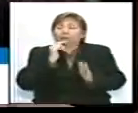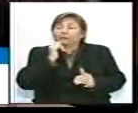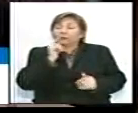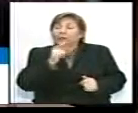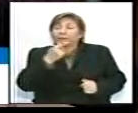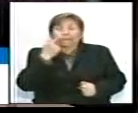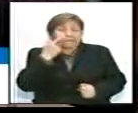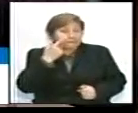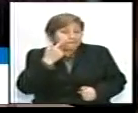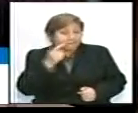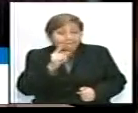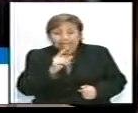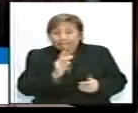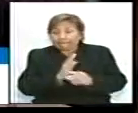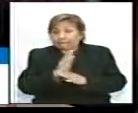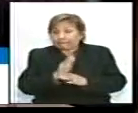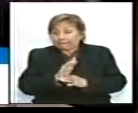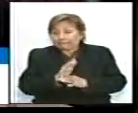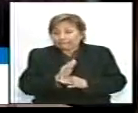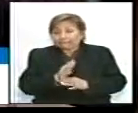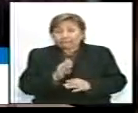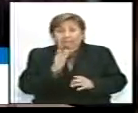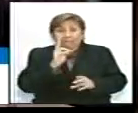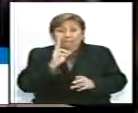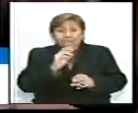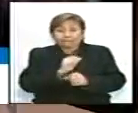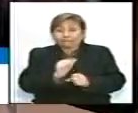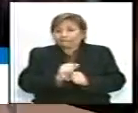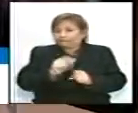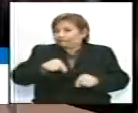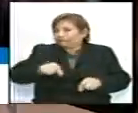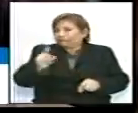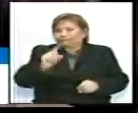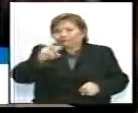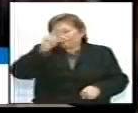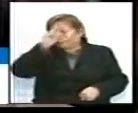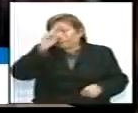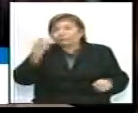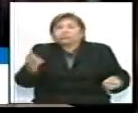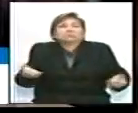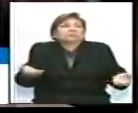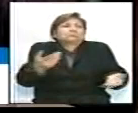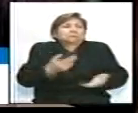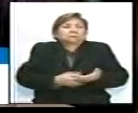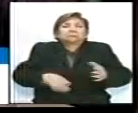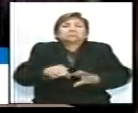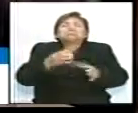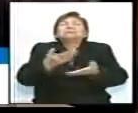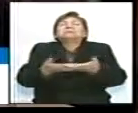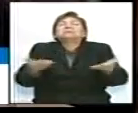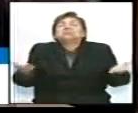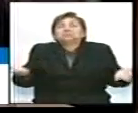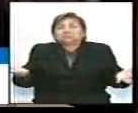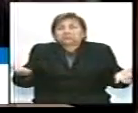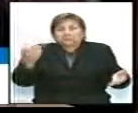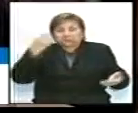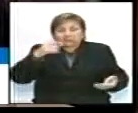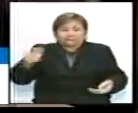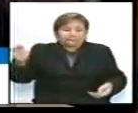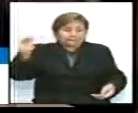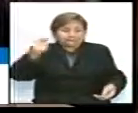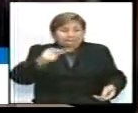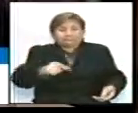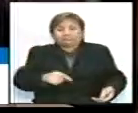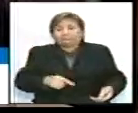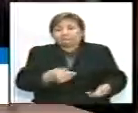señor Bazán no ha acudido a dos citaciones, quiere decir que ya no está en el Perú. ¿Qué más está haciendo hasta el día de hoy para no hacer las